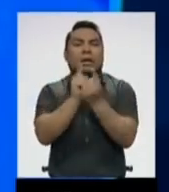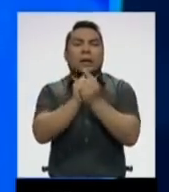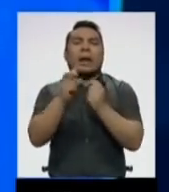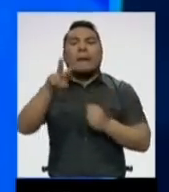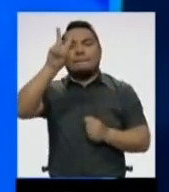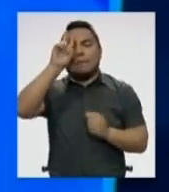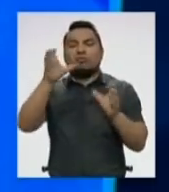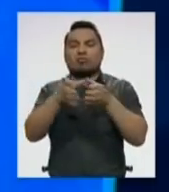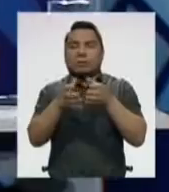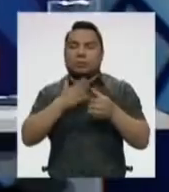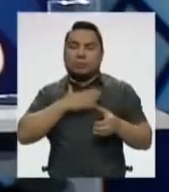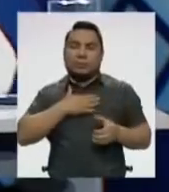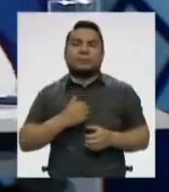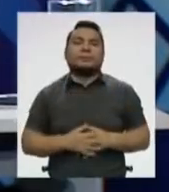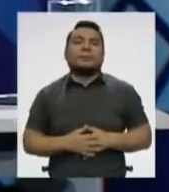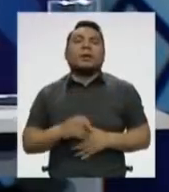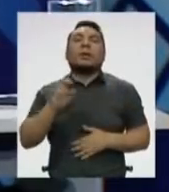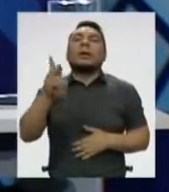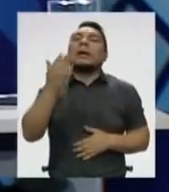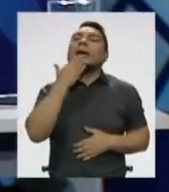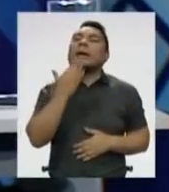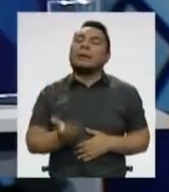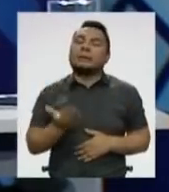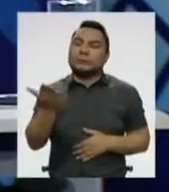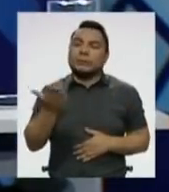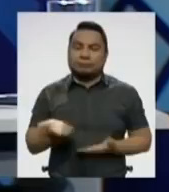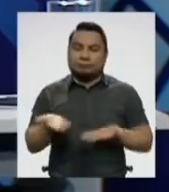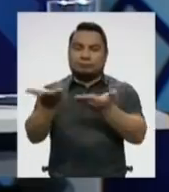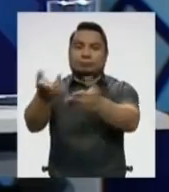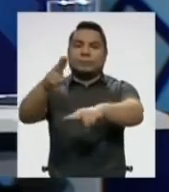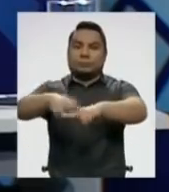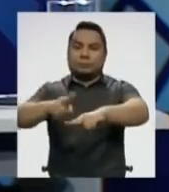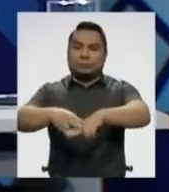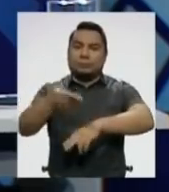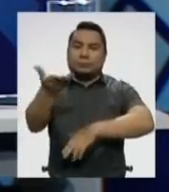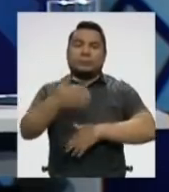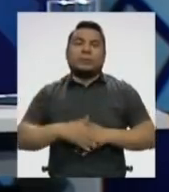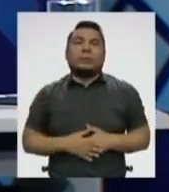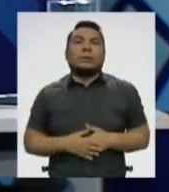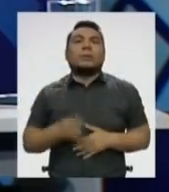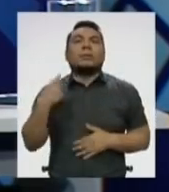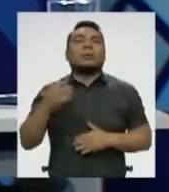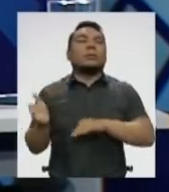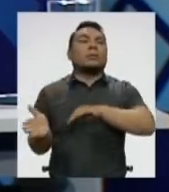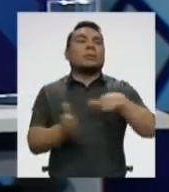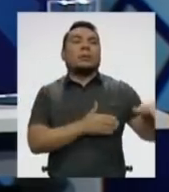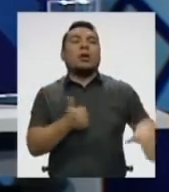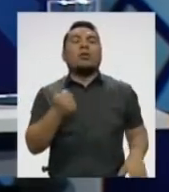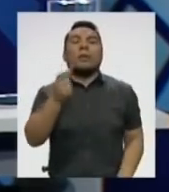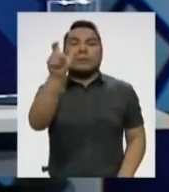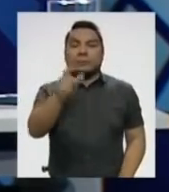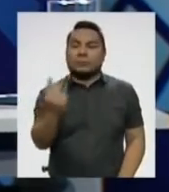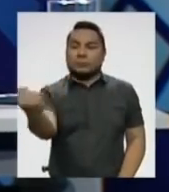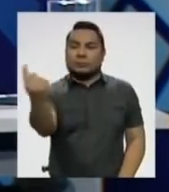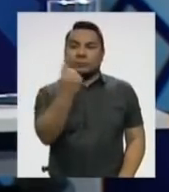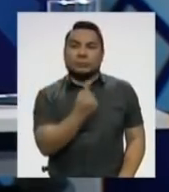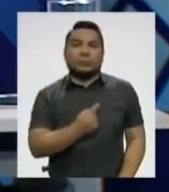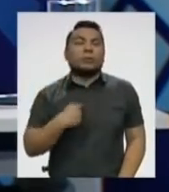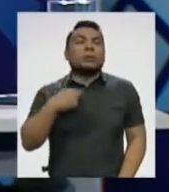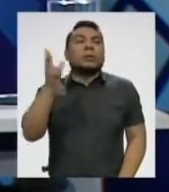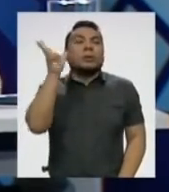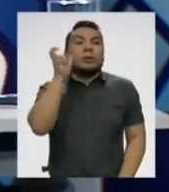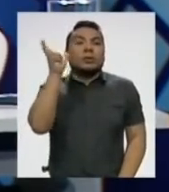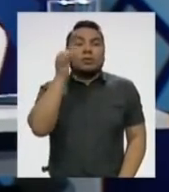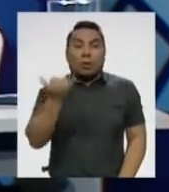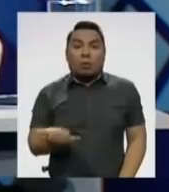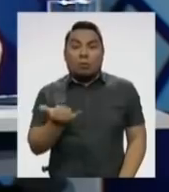Nación. Muchas gracias, señor Ocrospoma. Lo invitamos a volver a su asiento para dar paso al siguiente candidato. Debíamos escuchar en